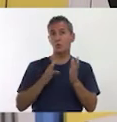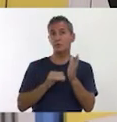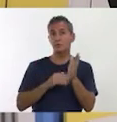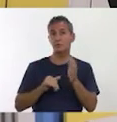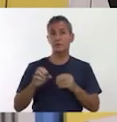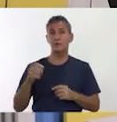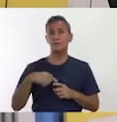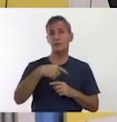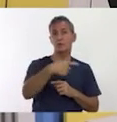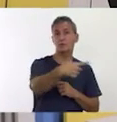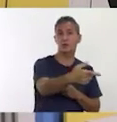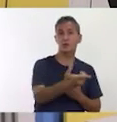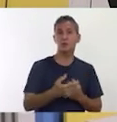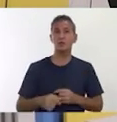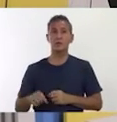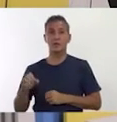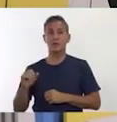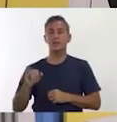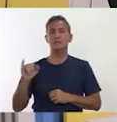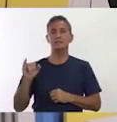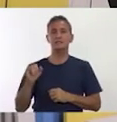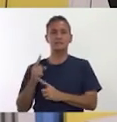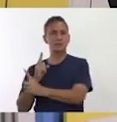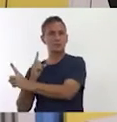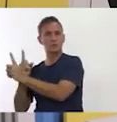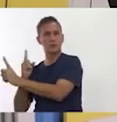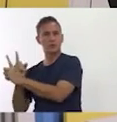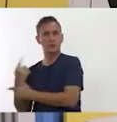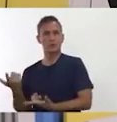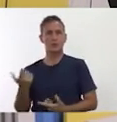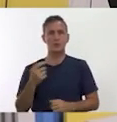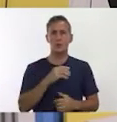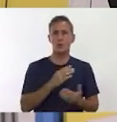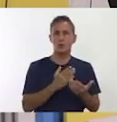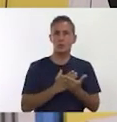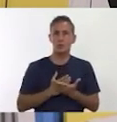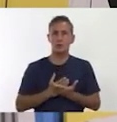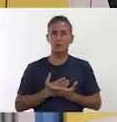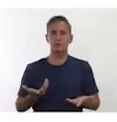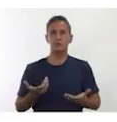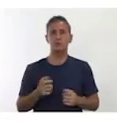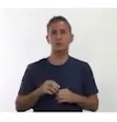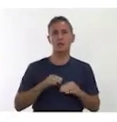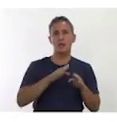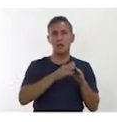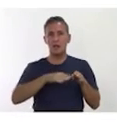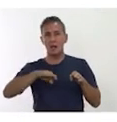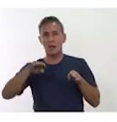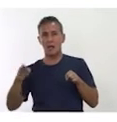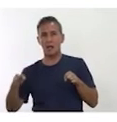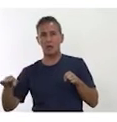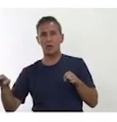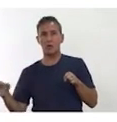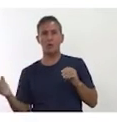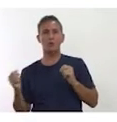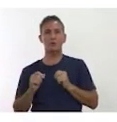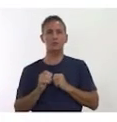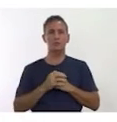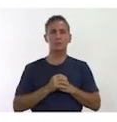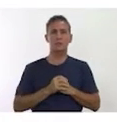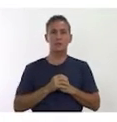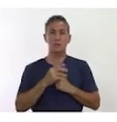regular, sexto por encuentro. Vamos a estudiar la óptica ondulatoria. ¿Y cuál es el objetivo